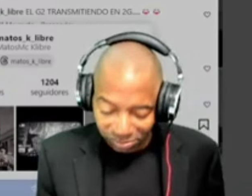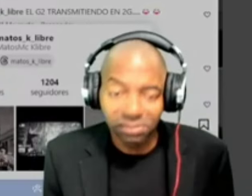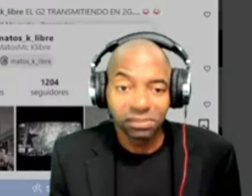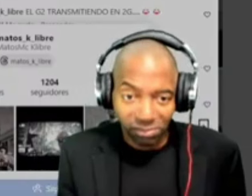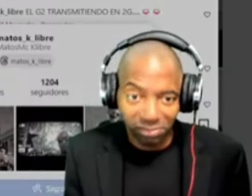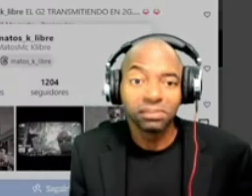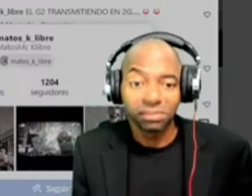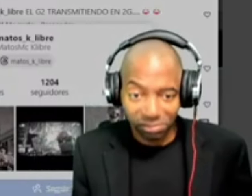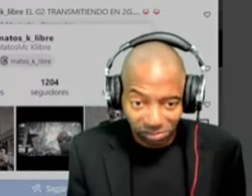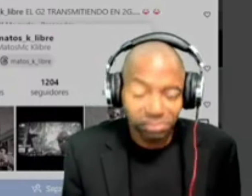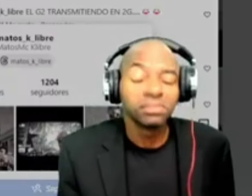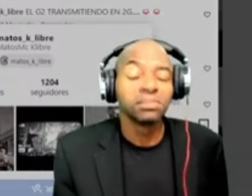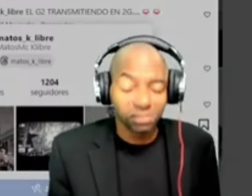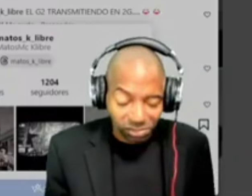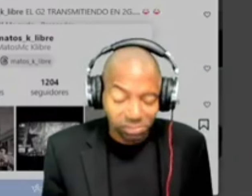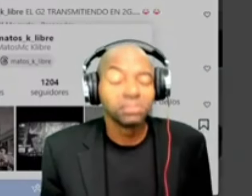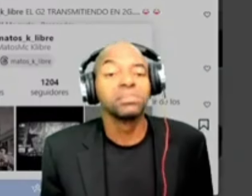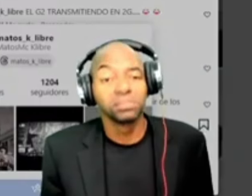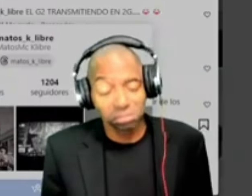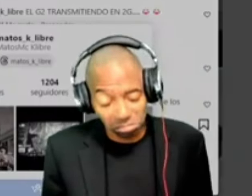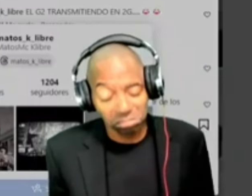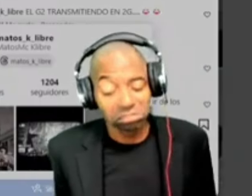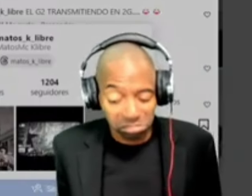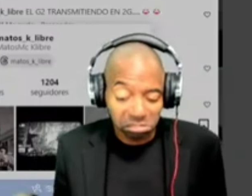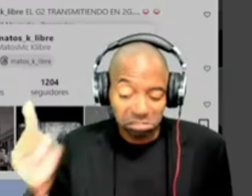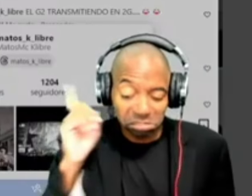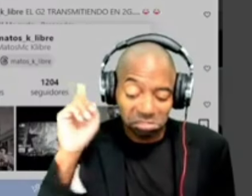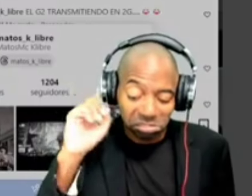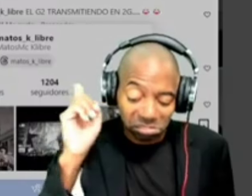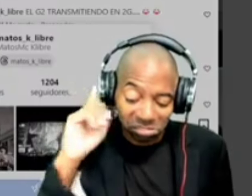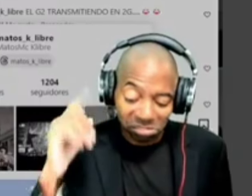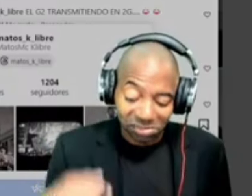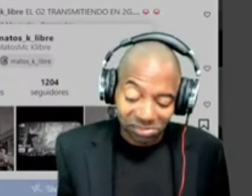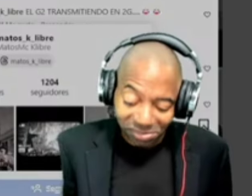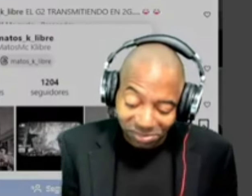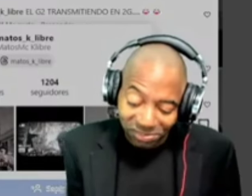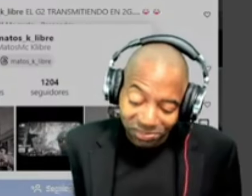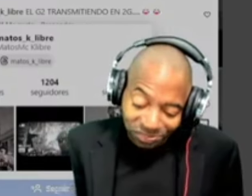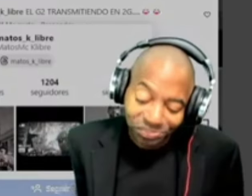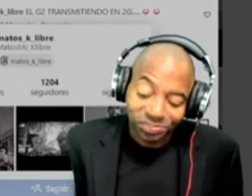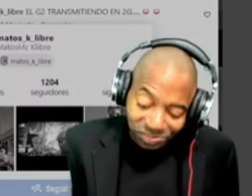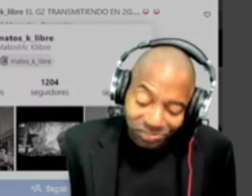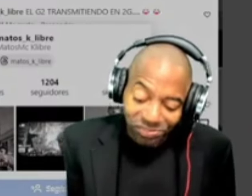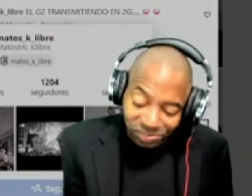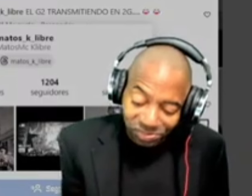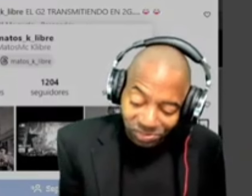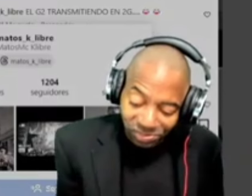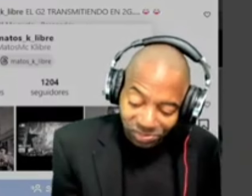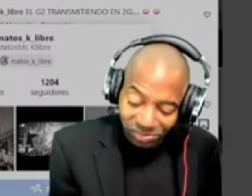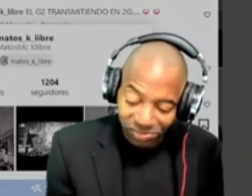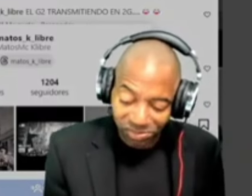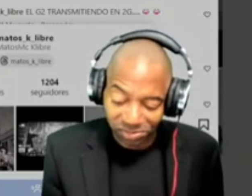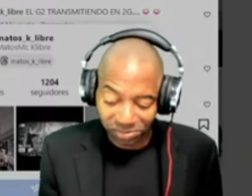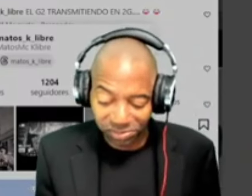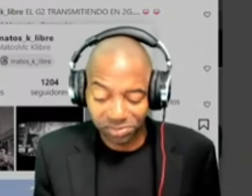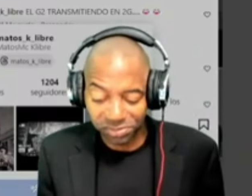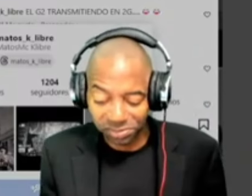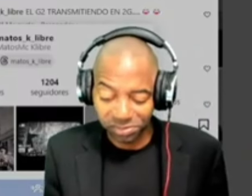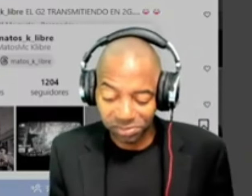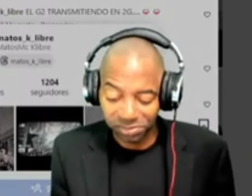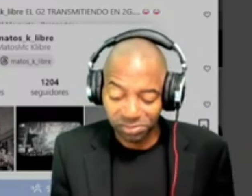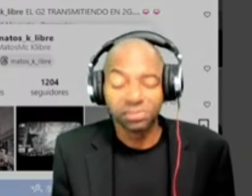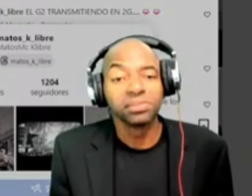especialistas, hay una caldera y es que recientemente se sube la venta directamente a la caldera. Entonces, en este